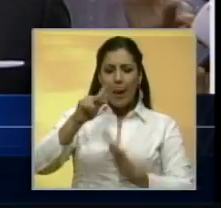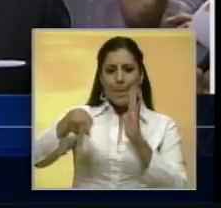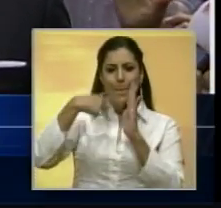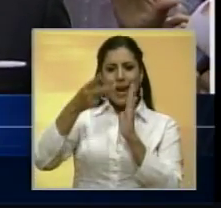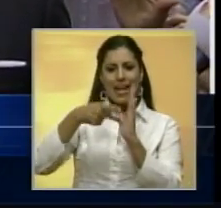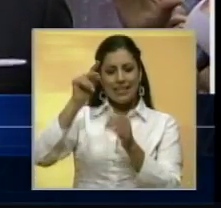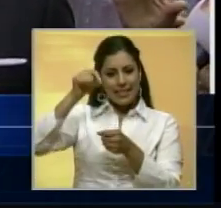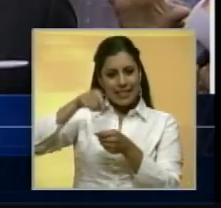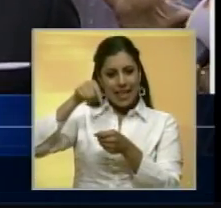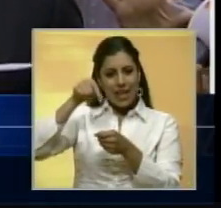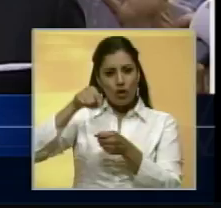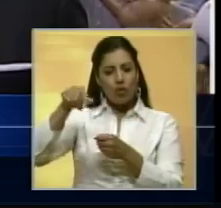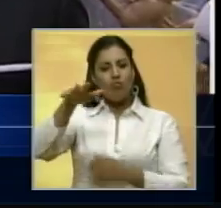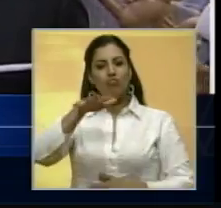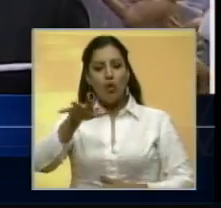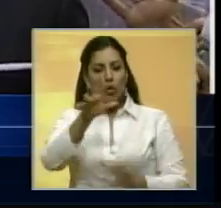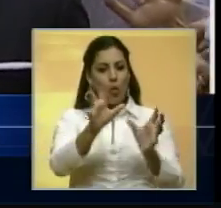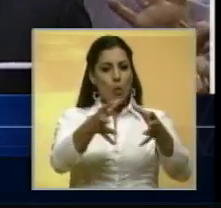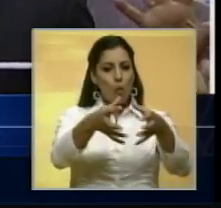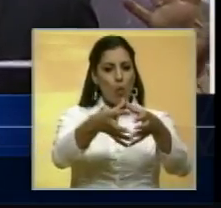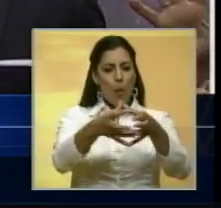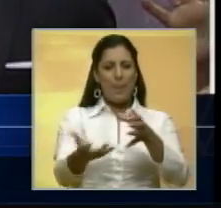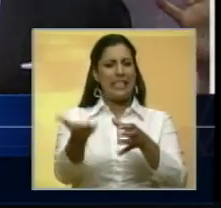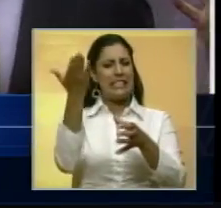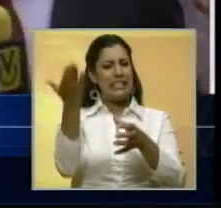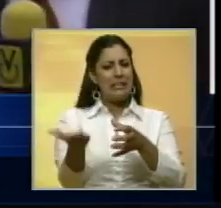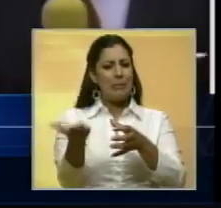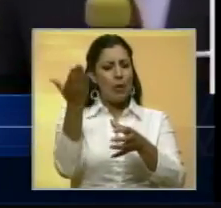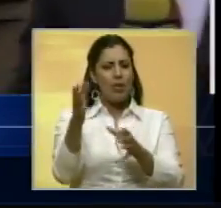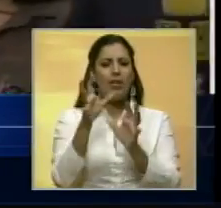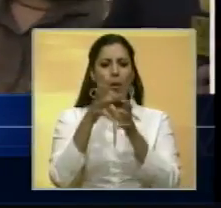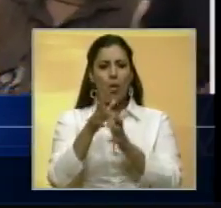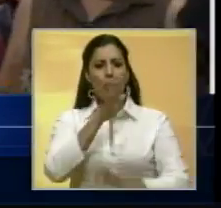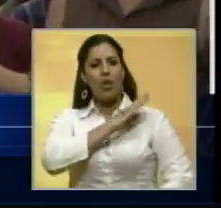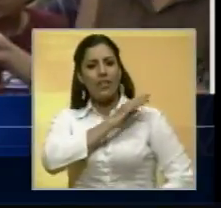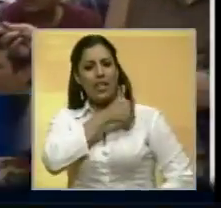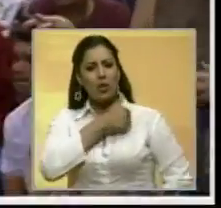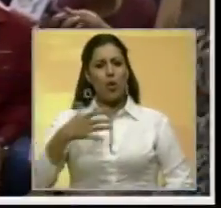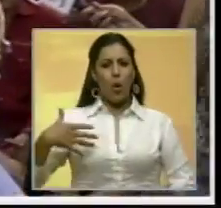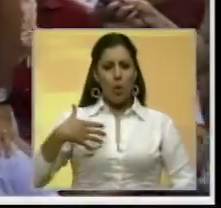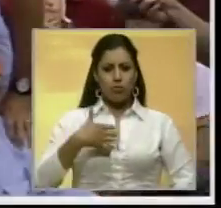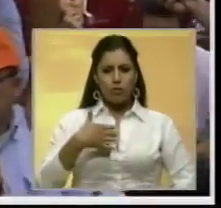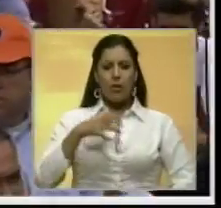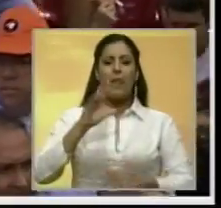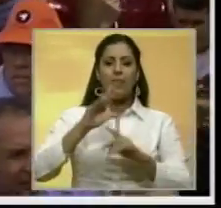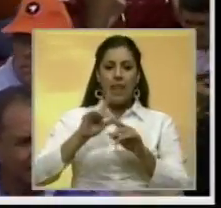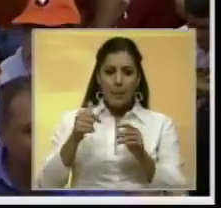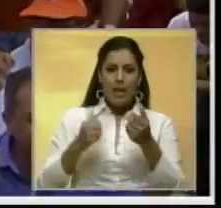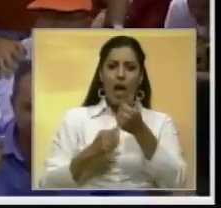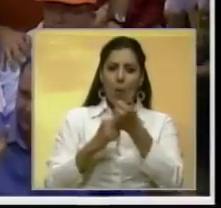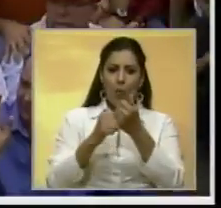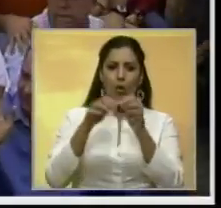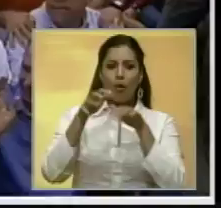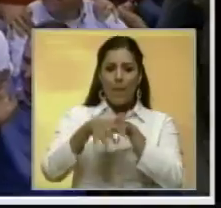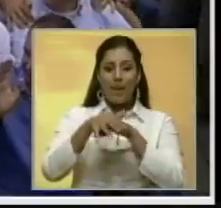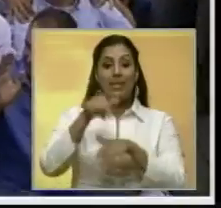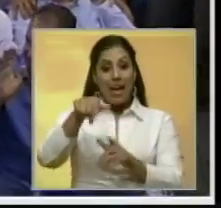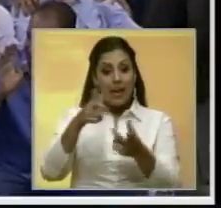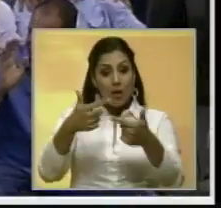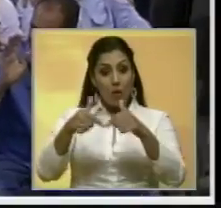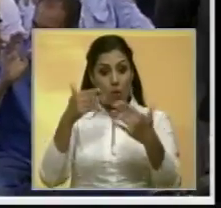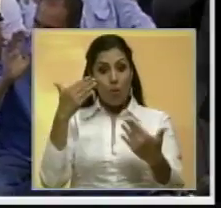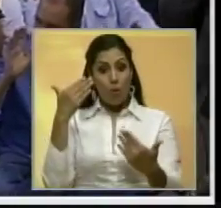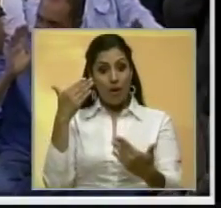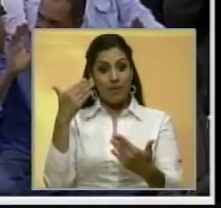Brión de Chacayito, donde un grupo importante de dirigentes de oposición y simpatizantes se encuentran acá en